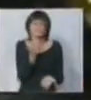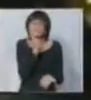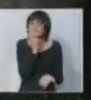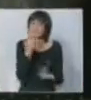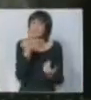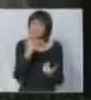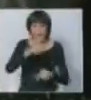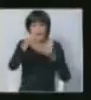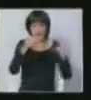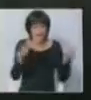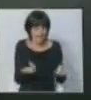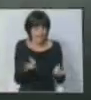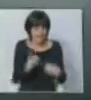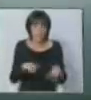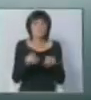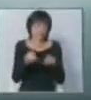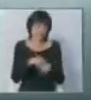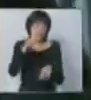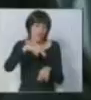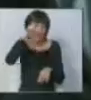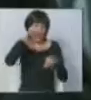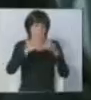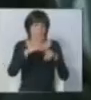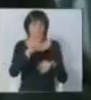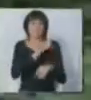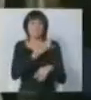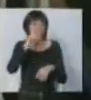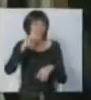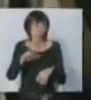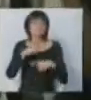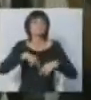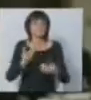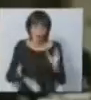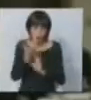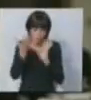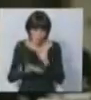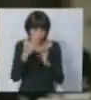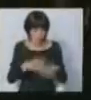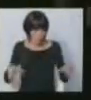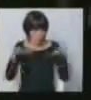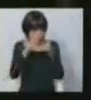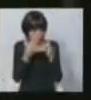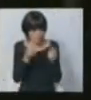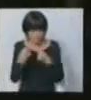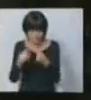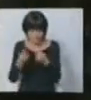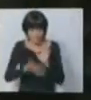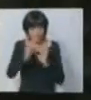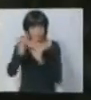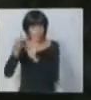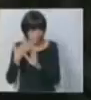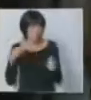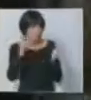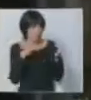a recuperar. Bueno, Netflix, que venía de capa caído, subió sus acciones en la bolsa, subió la cantidad de suscriptores en todo el